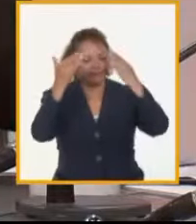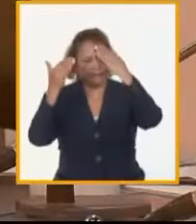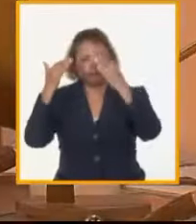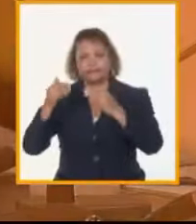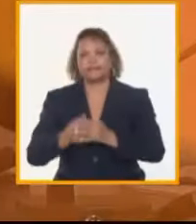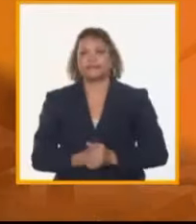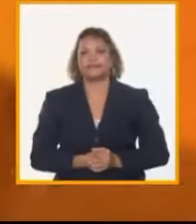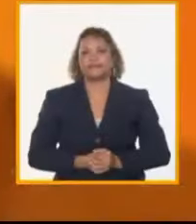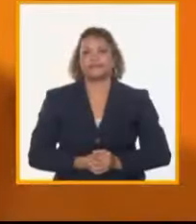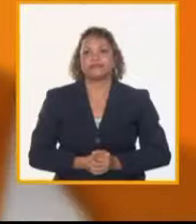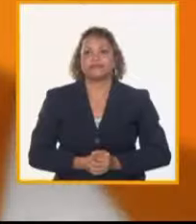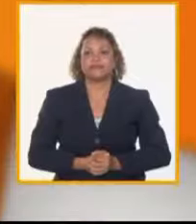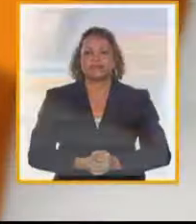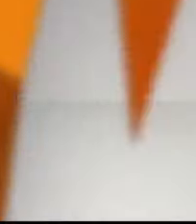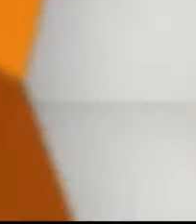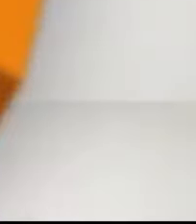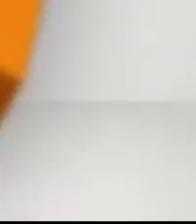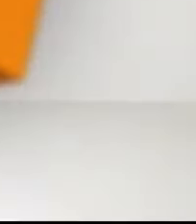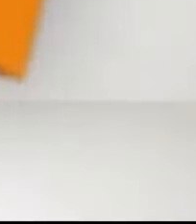Muchas gracias.